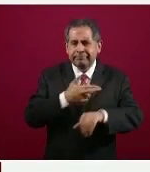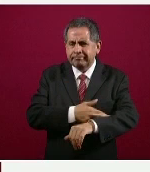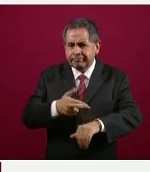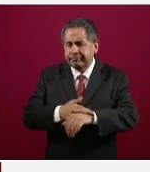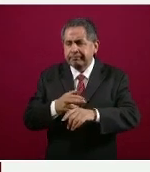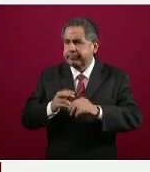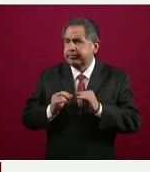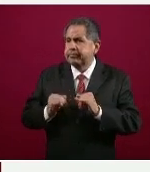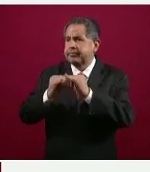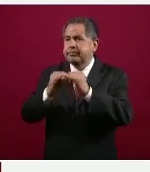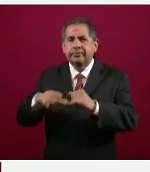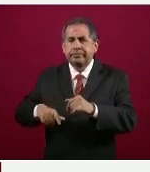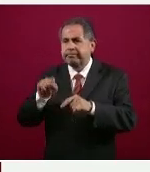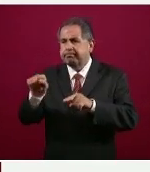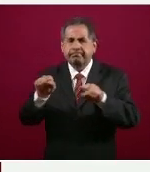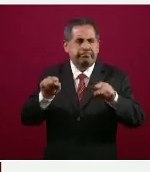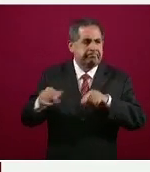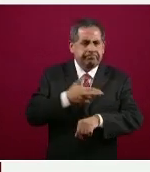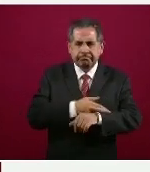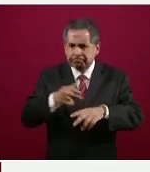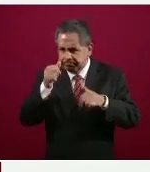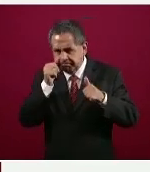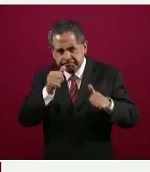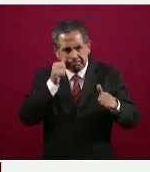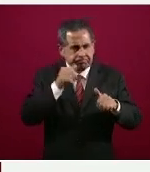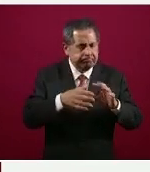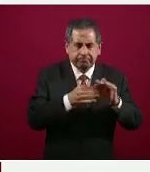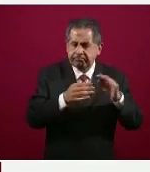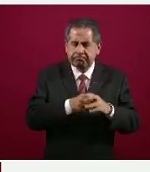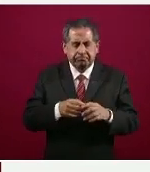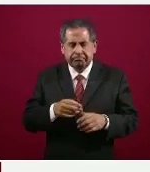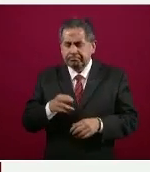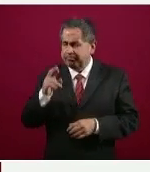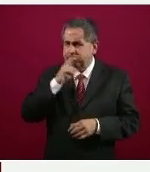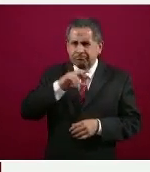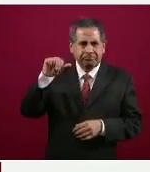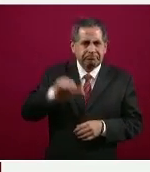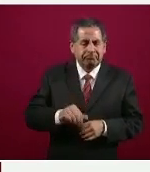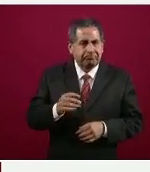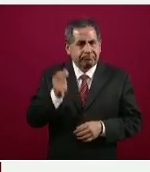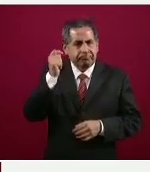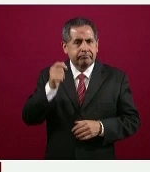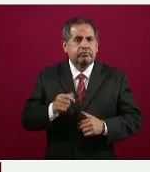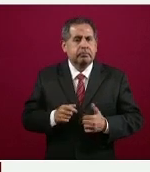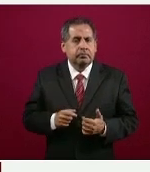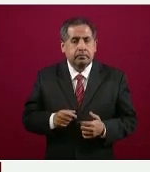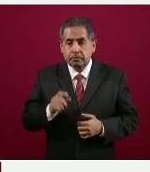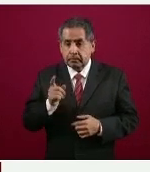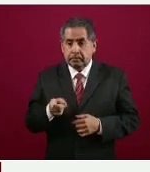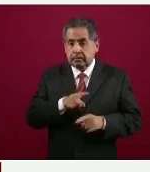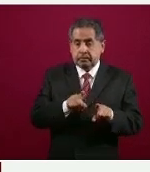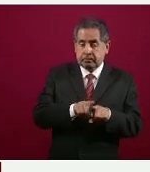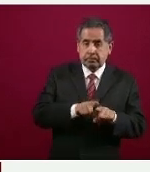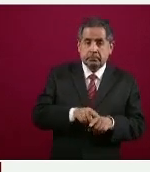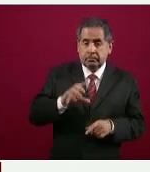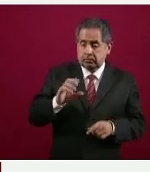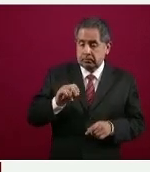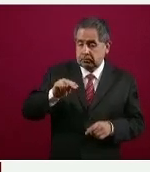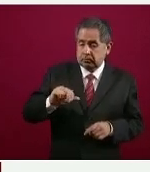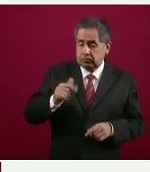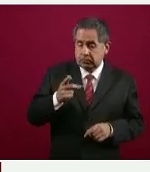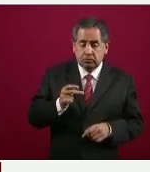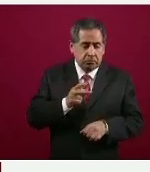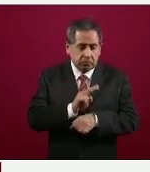diversas dependencias de gobierno, la atención en el lugar. En forma paralela, la CONAGUA continuamos con un